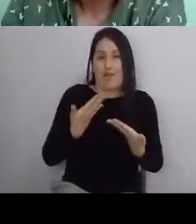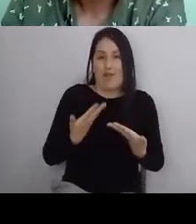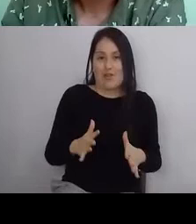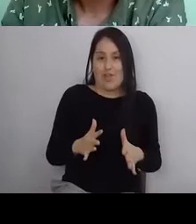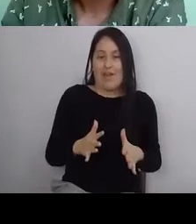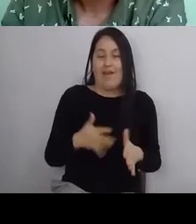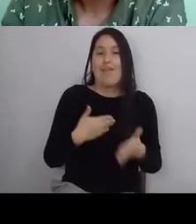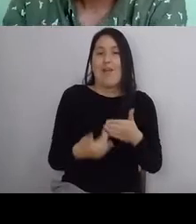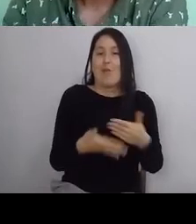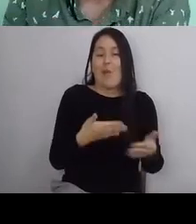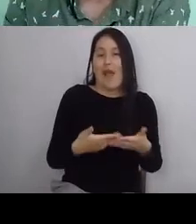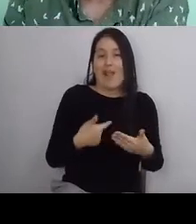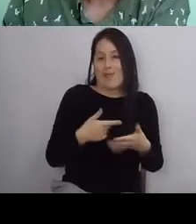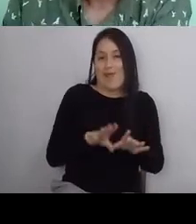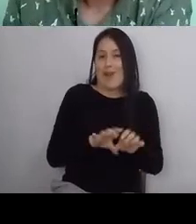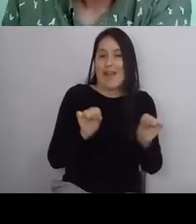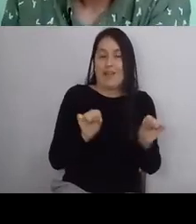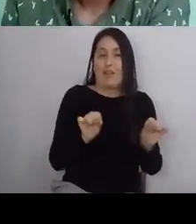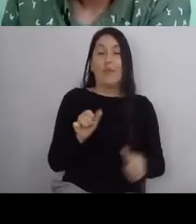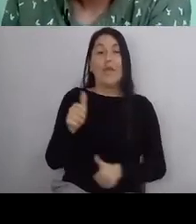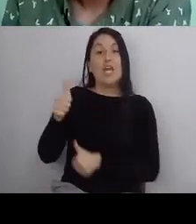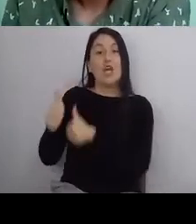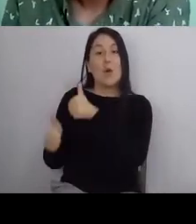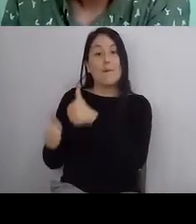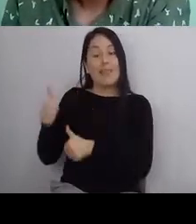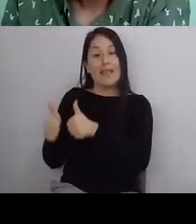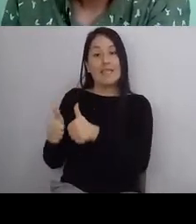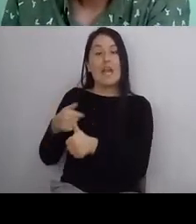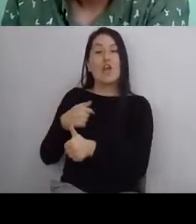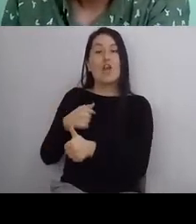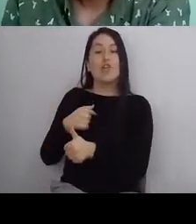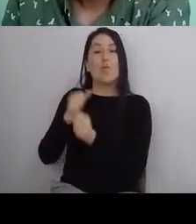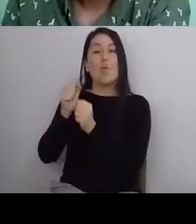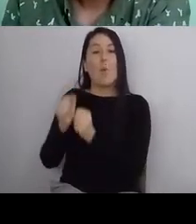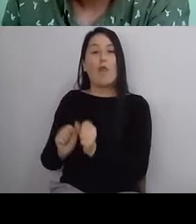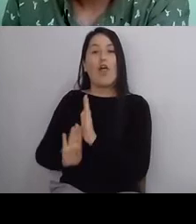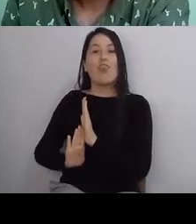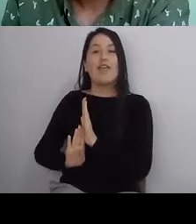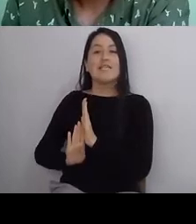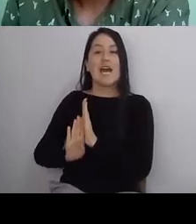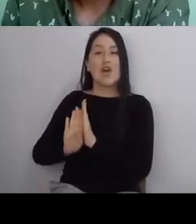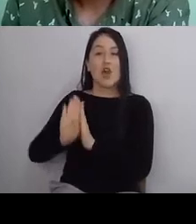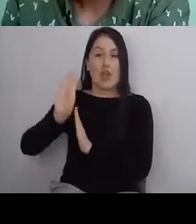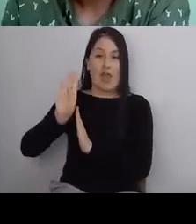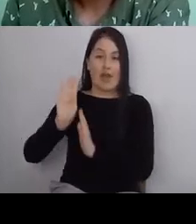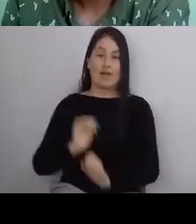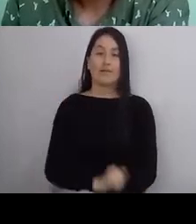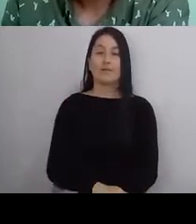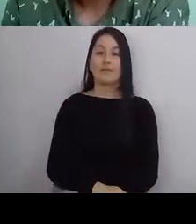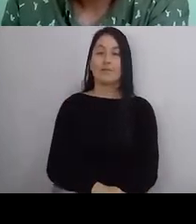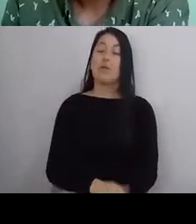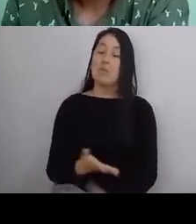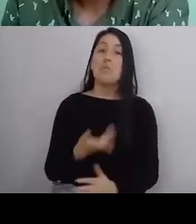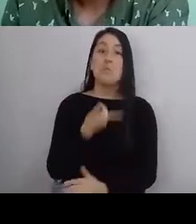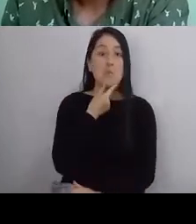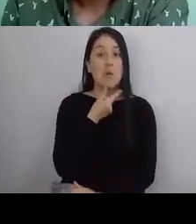se nos da bien y Claro. competencia es algo que se puede desarrollar entonces. Podría ser. Me Efectivamente.